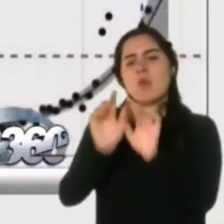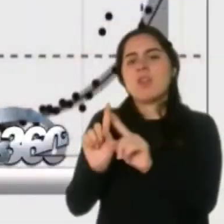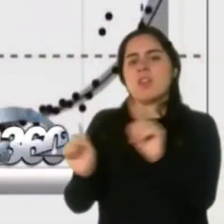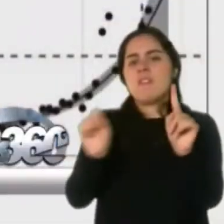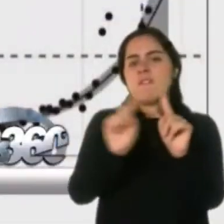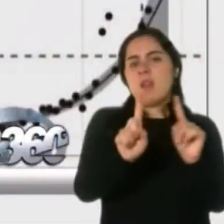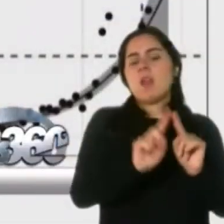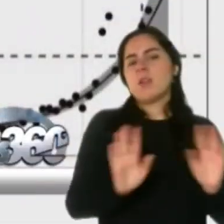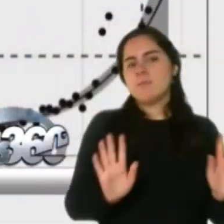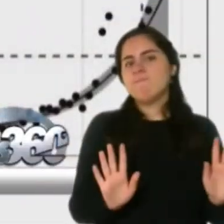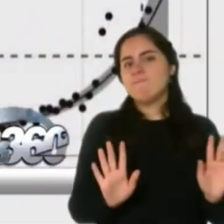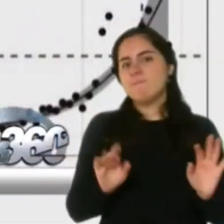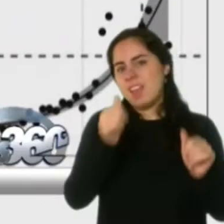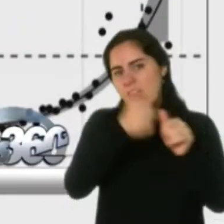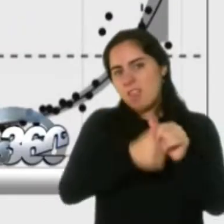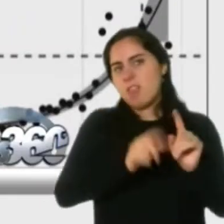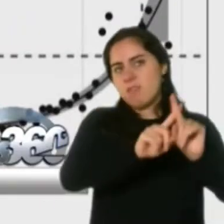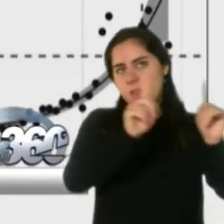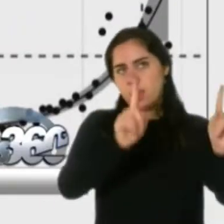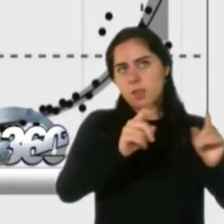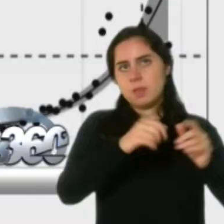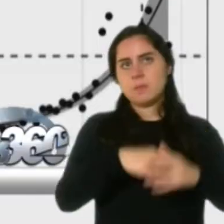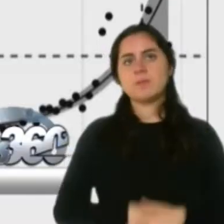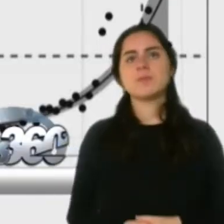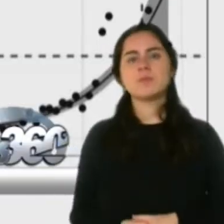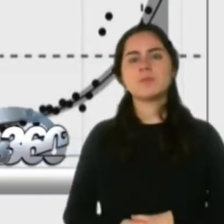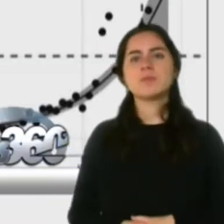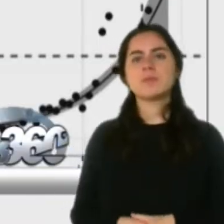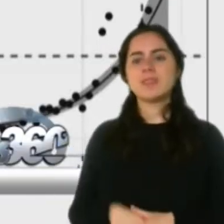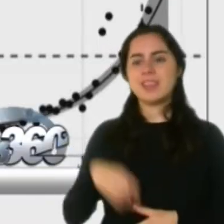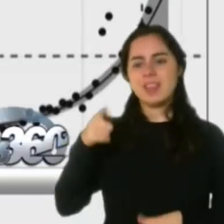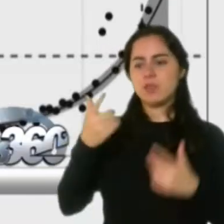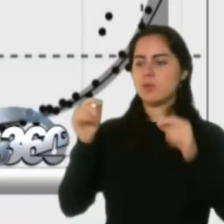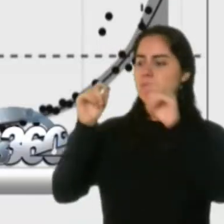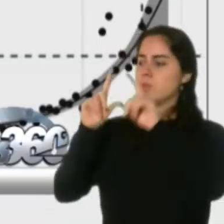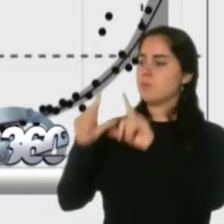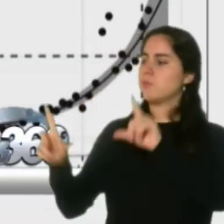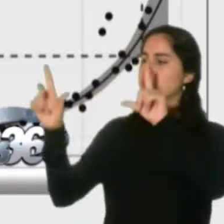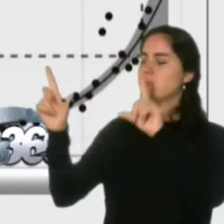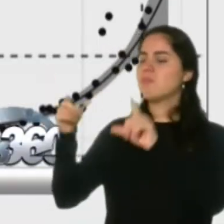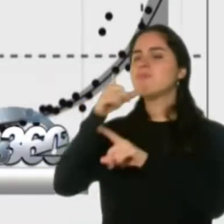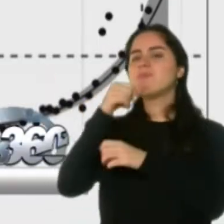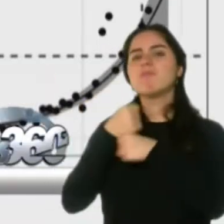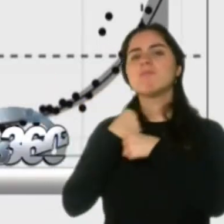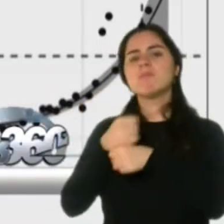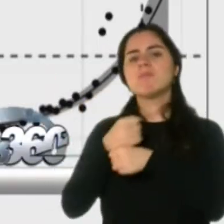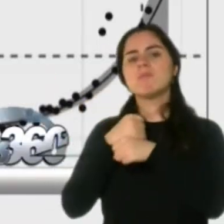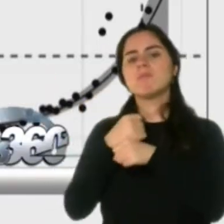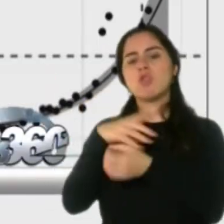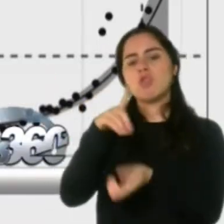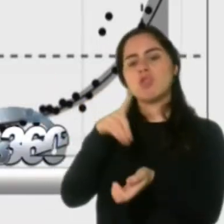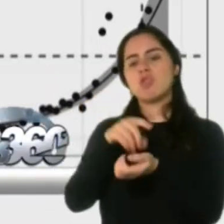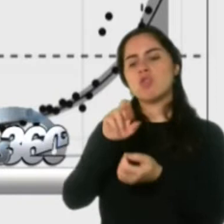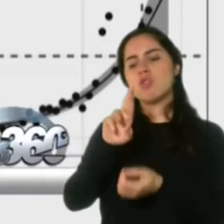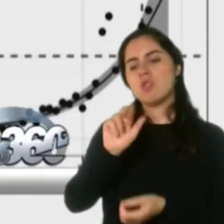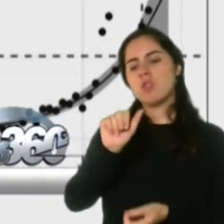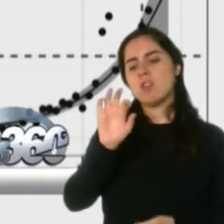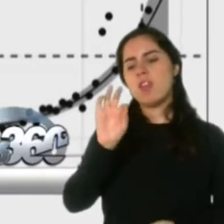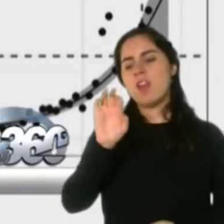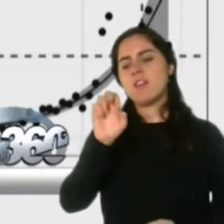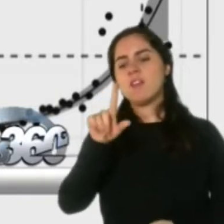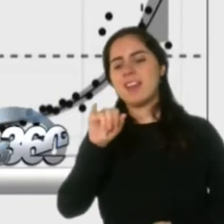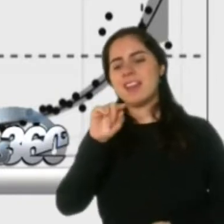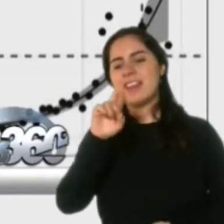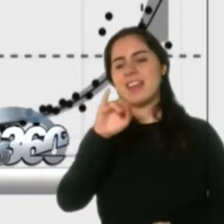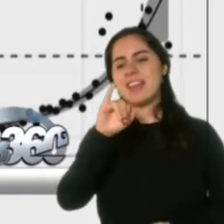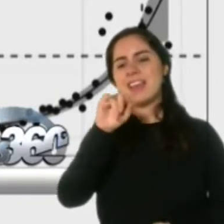Aquí también podemos ver, esta es una gráfica que nos hizo el doctor Rafael Irizarry, que también es parte de nuestro grupo